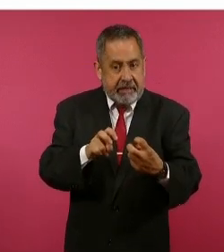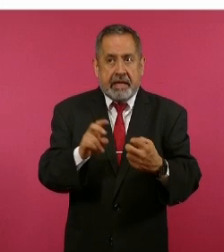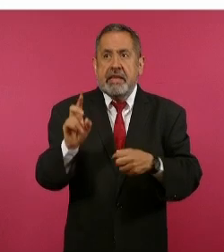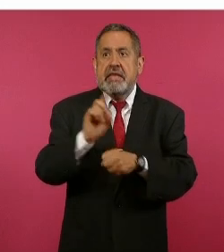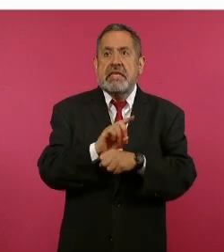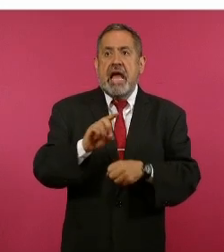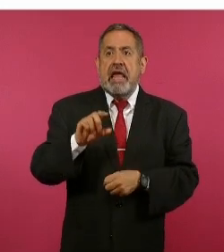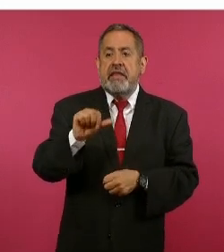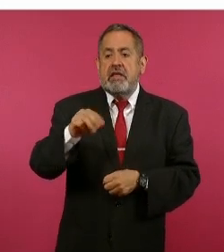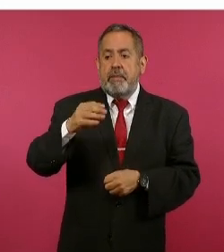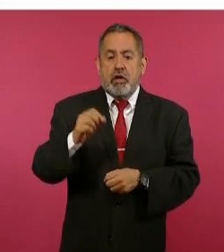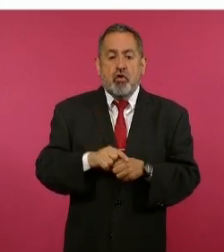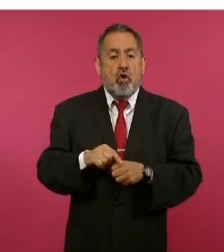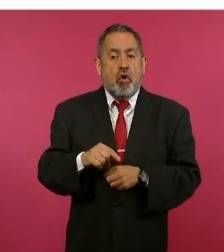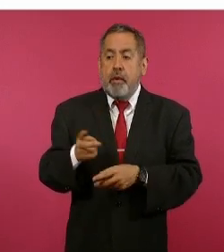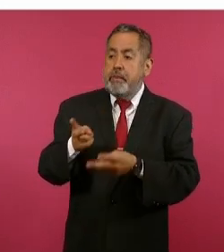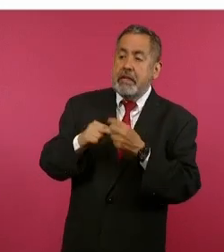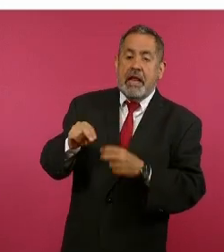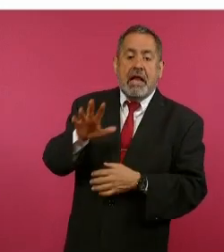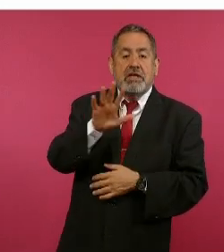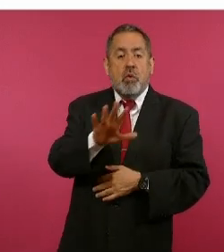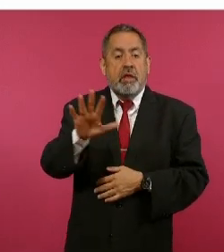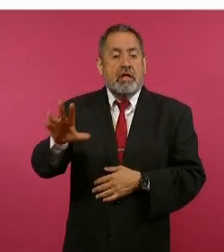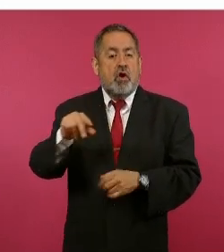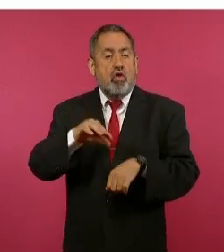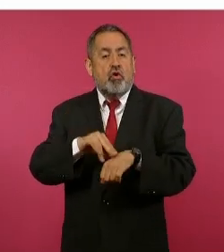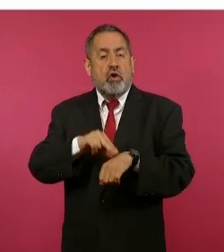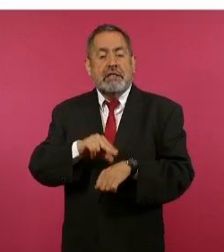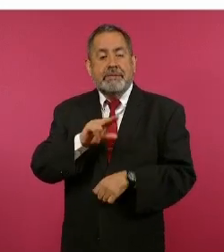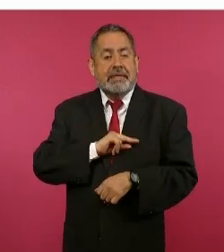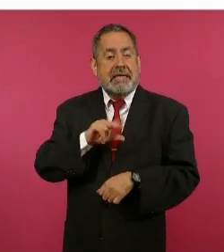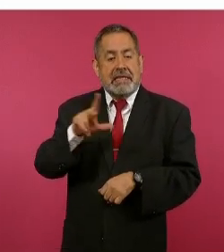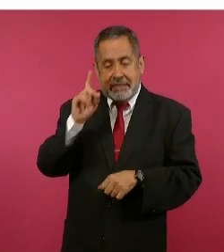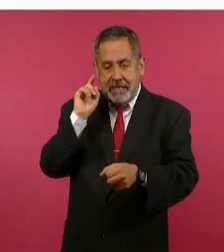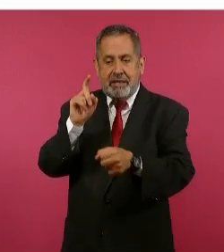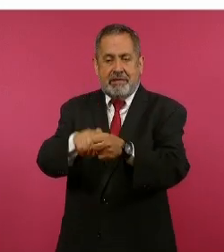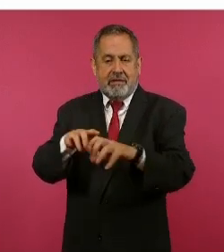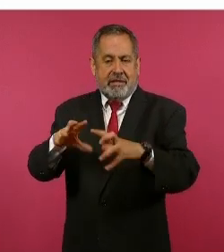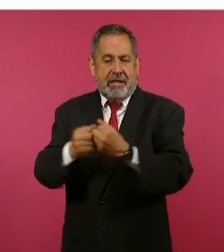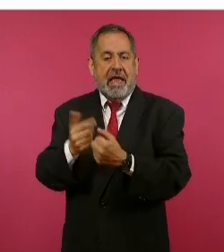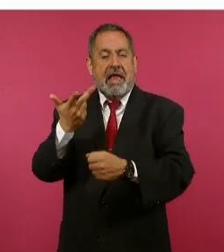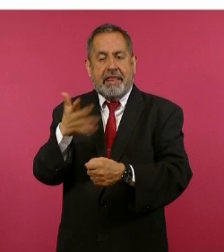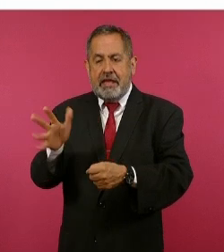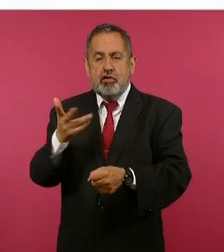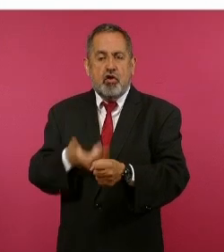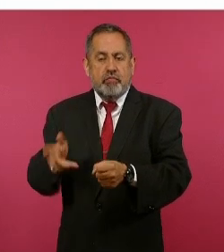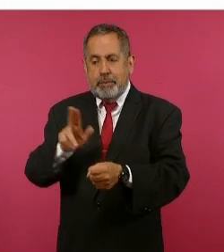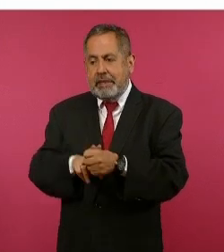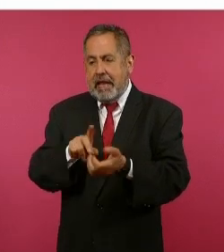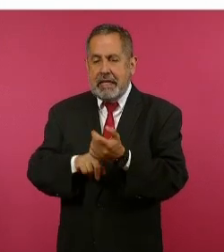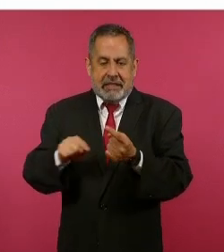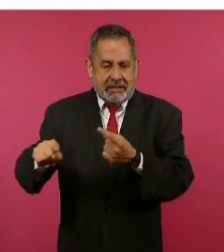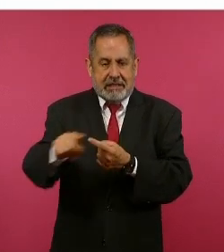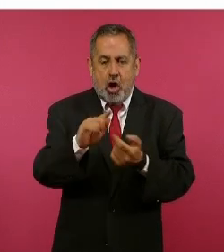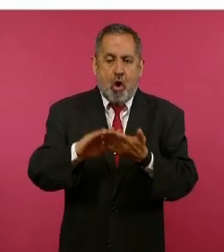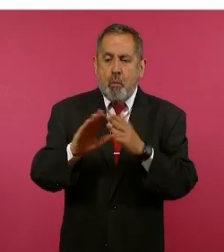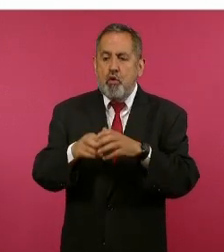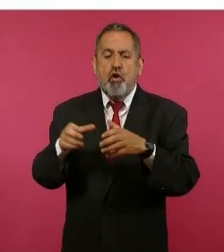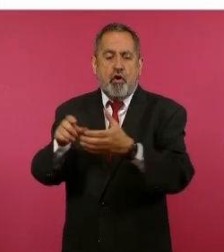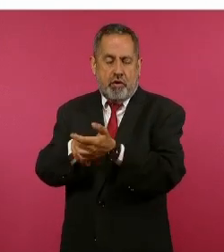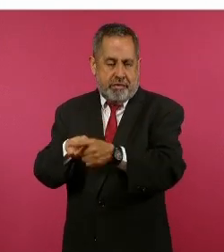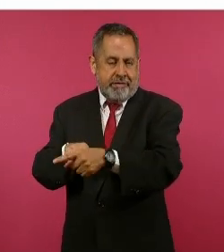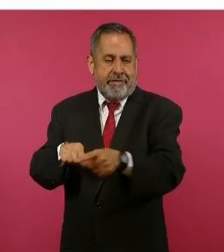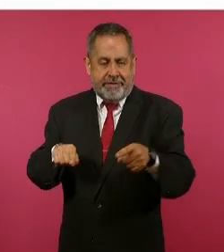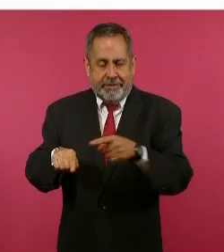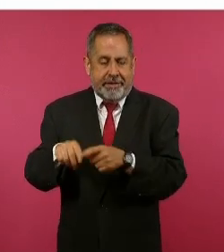16 de mayo llegan 55 médicos especialistas para la cobertura de 10 hospitales básicos, comunitarios e